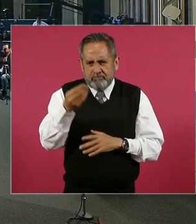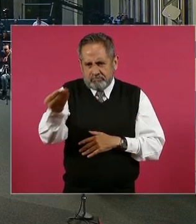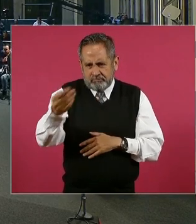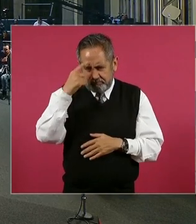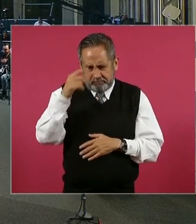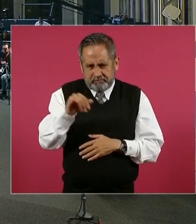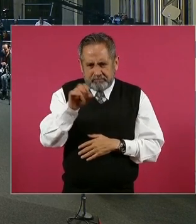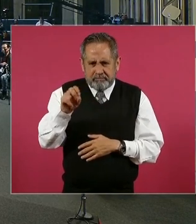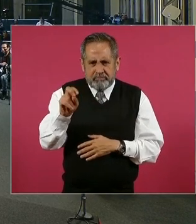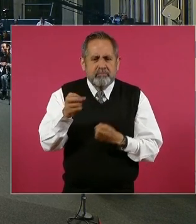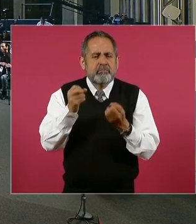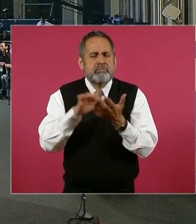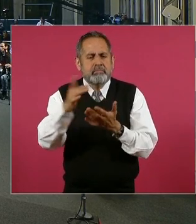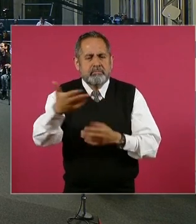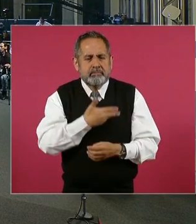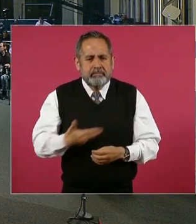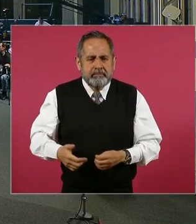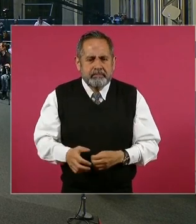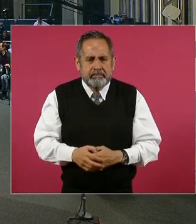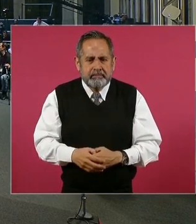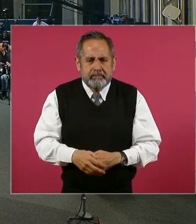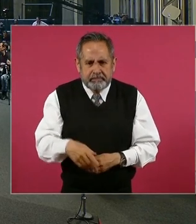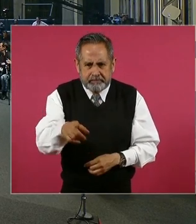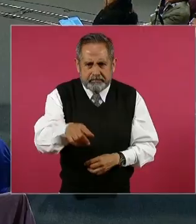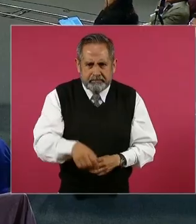Jesús muchas gracias presidente